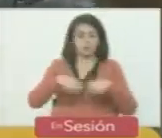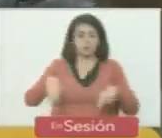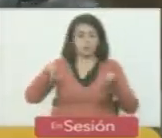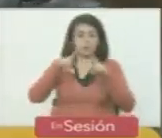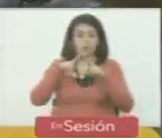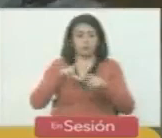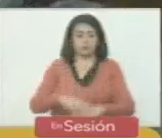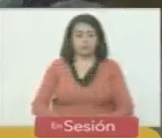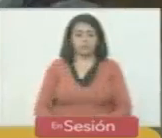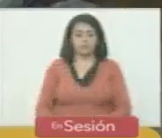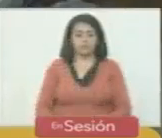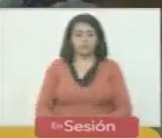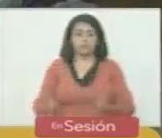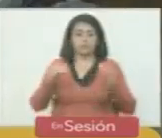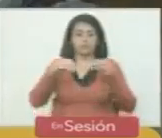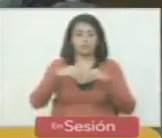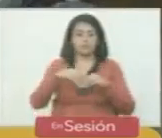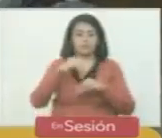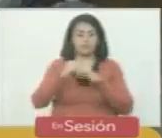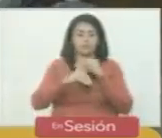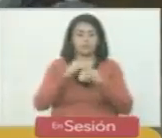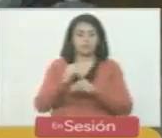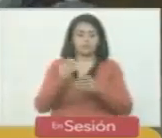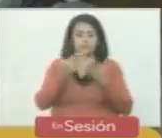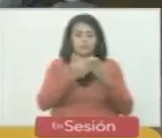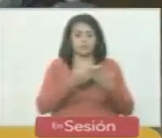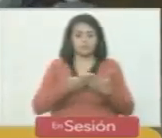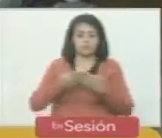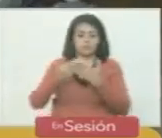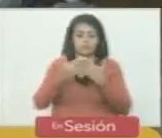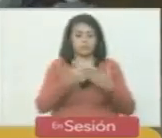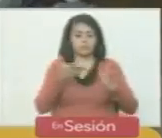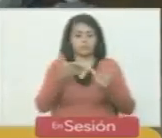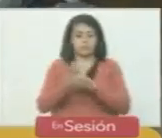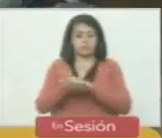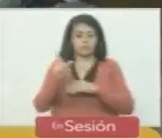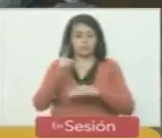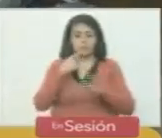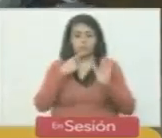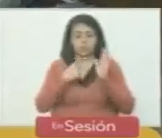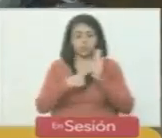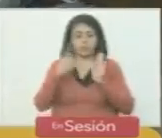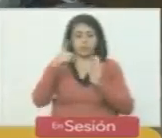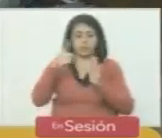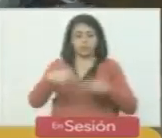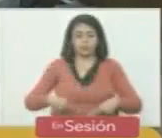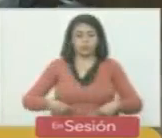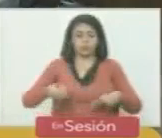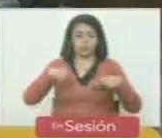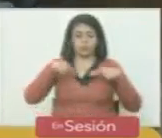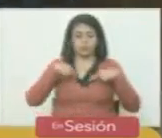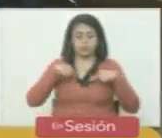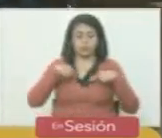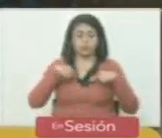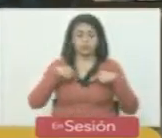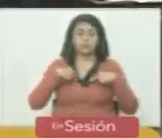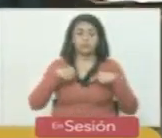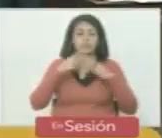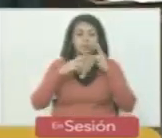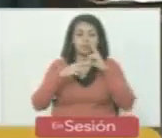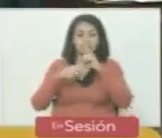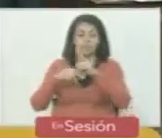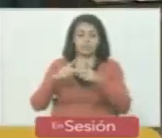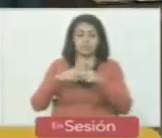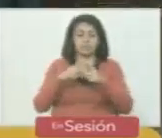Unidas. Se acordó realizar un estudio sobre la violación de los derechos humanos. Y se dan cuenta por